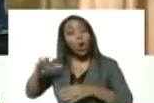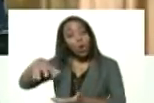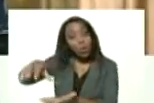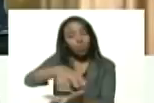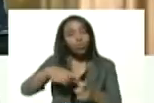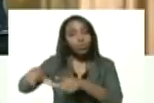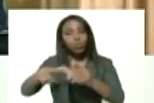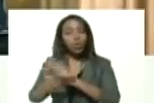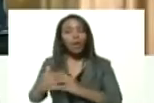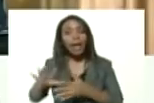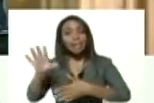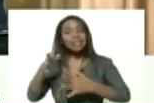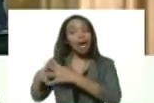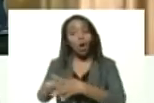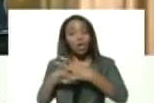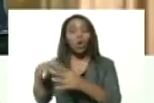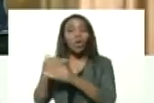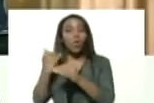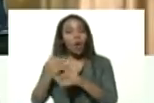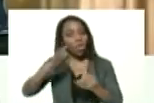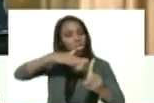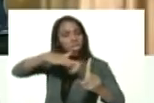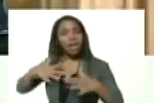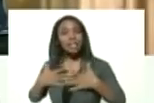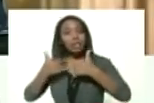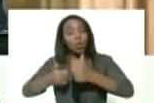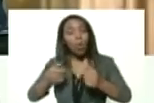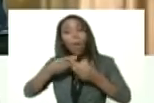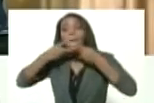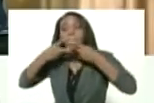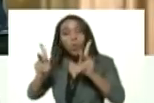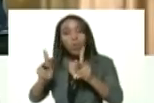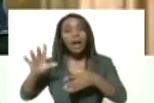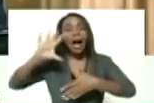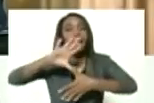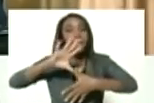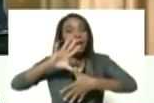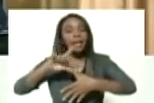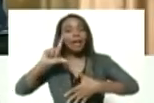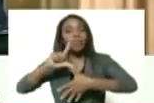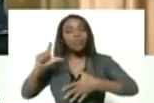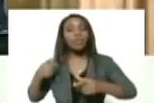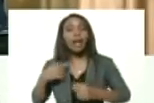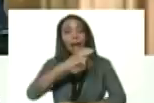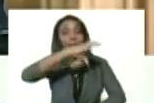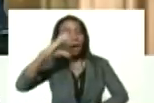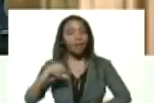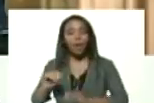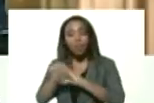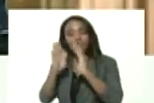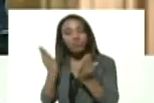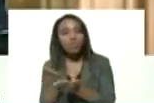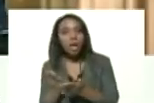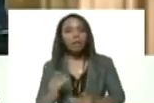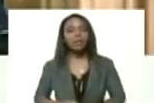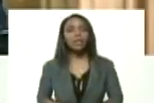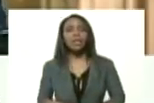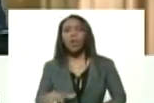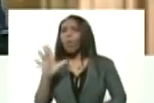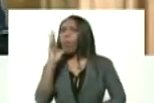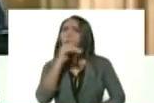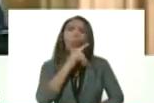eeuu se convierte en una amenaza a la salud pública de américa latina del caribe y del mundo no hay